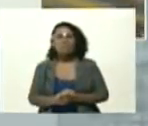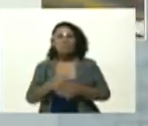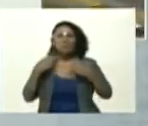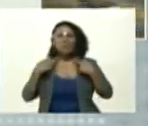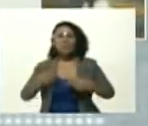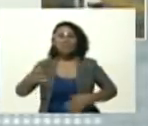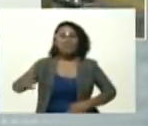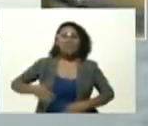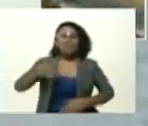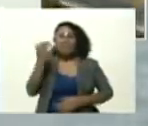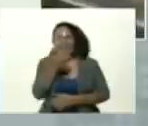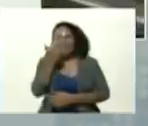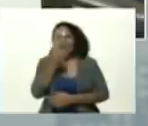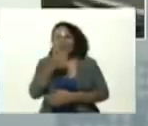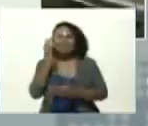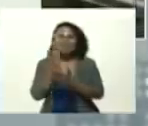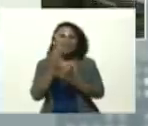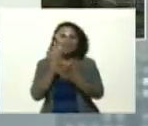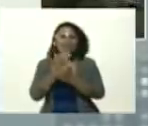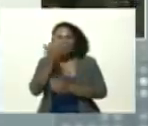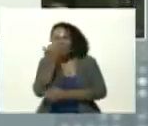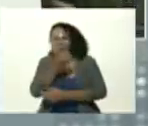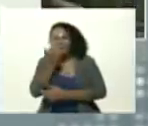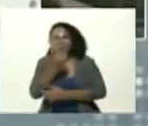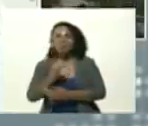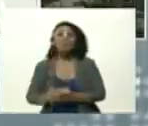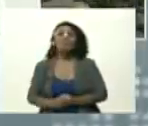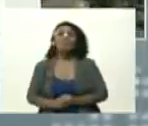humorista, siempre de buen humor,